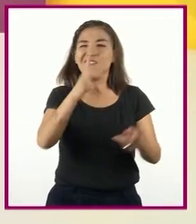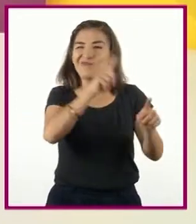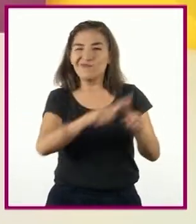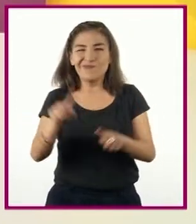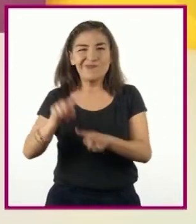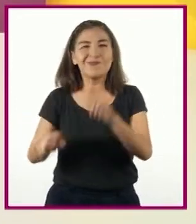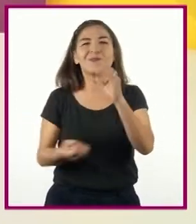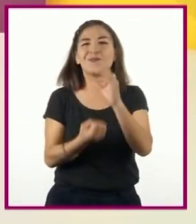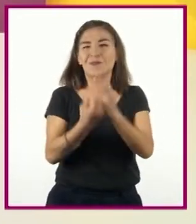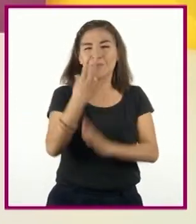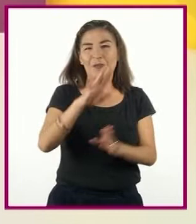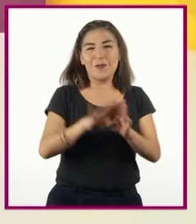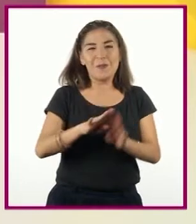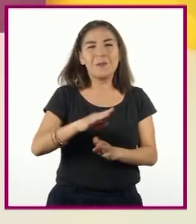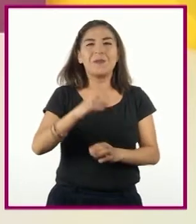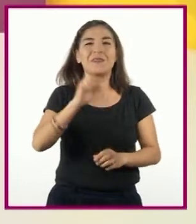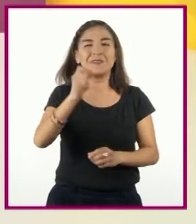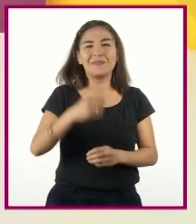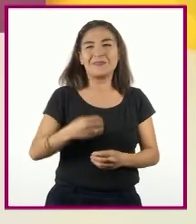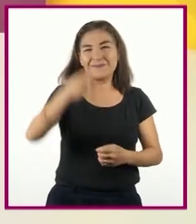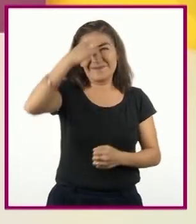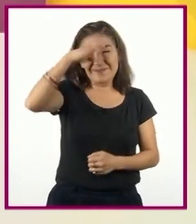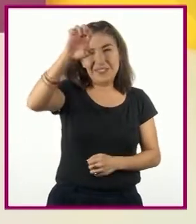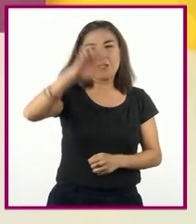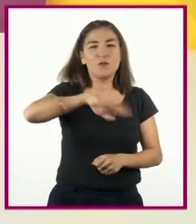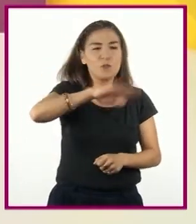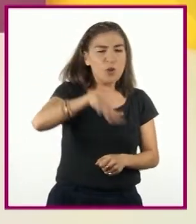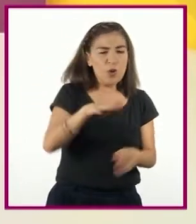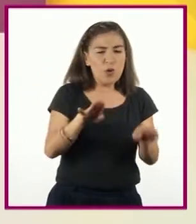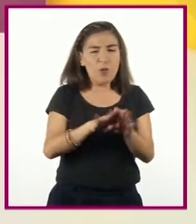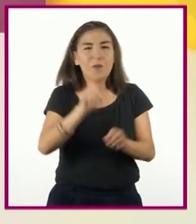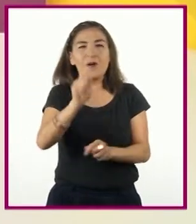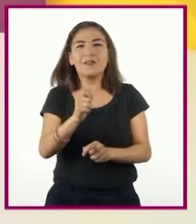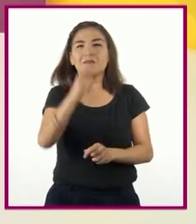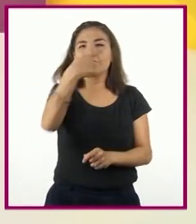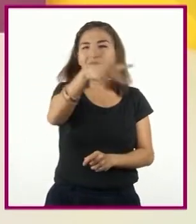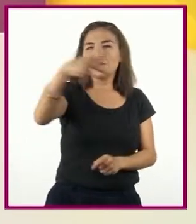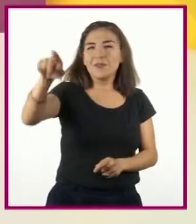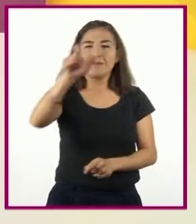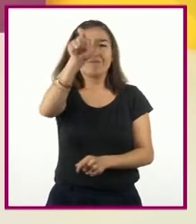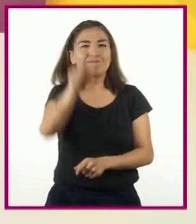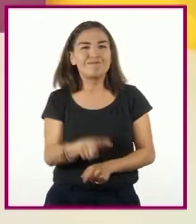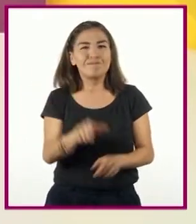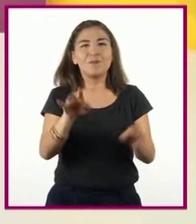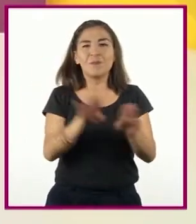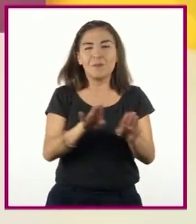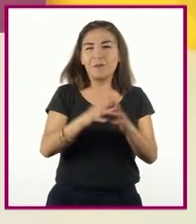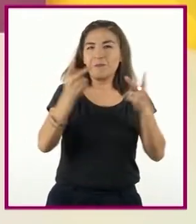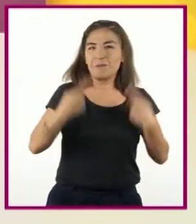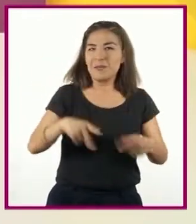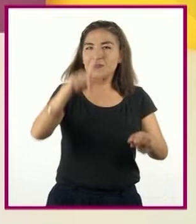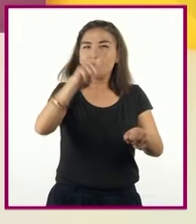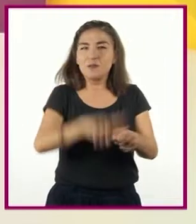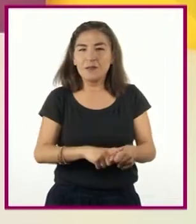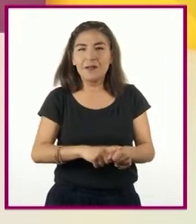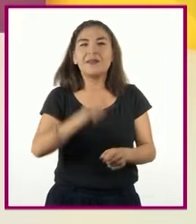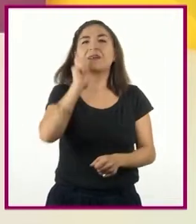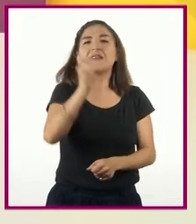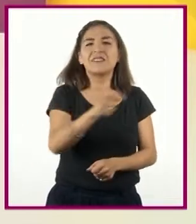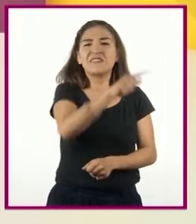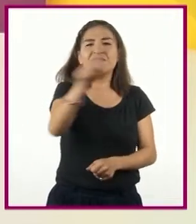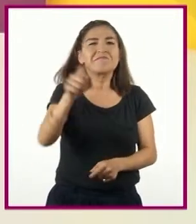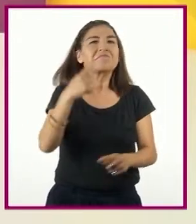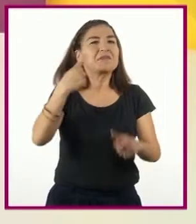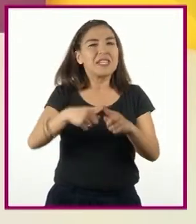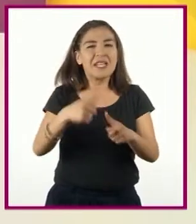vivencias. Una de ellas es la búsqueda y construcción de su identidad. Esto es, están definiendo quién